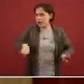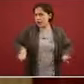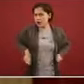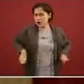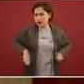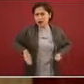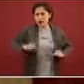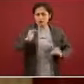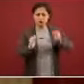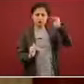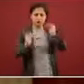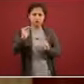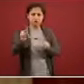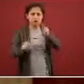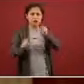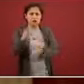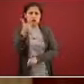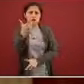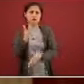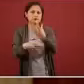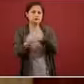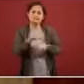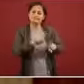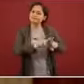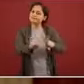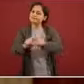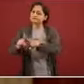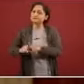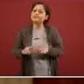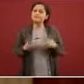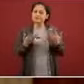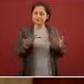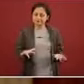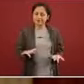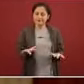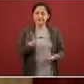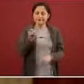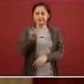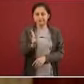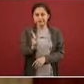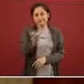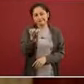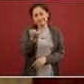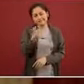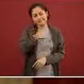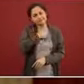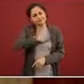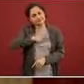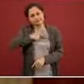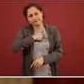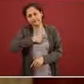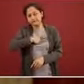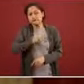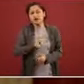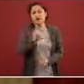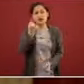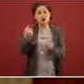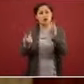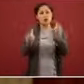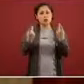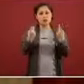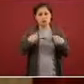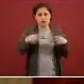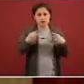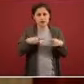años. Sin embargo, las personas que no viven al día porque tienen afortunadamente la oportunidad de un